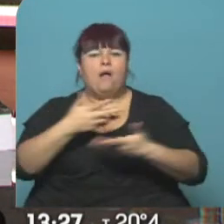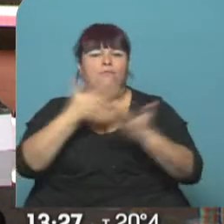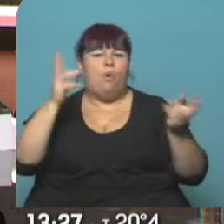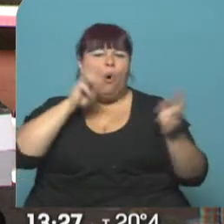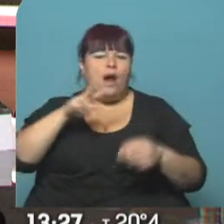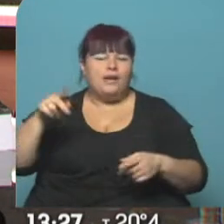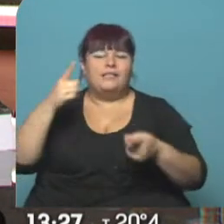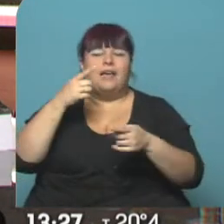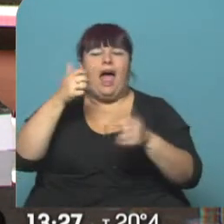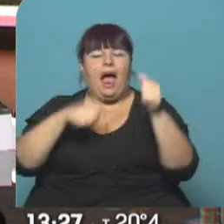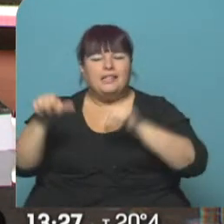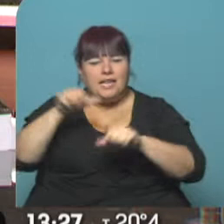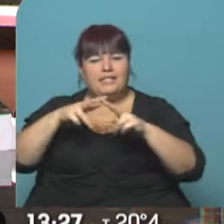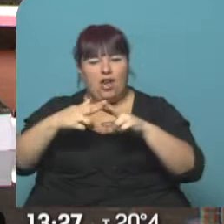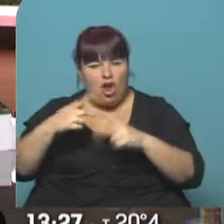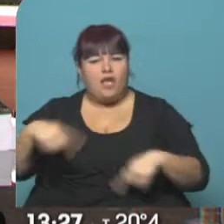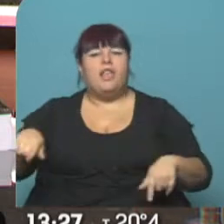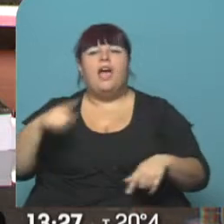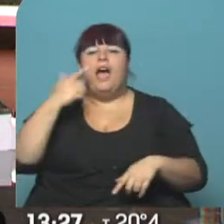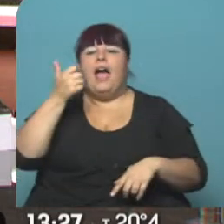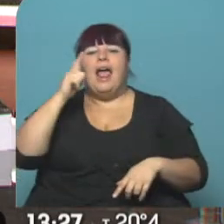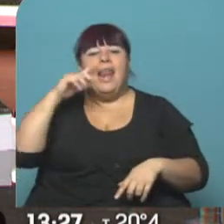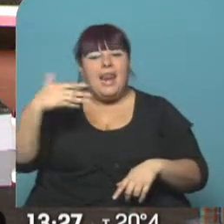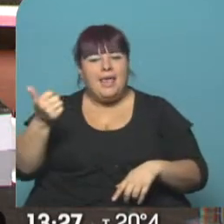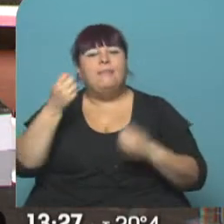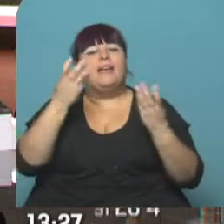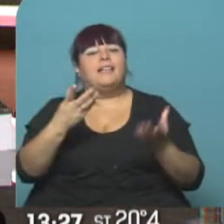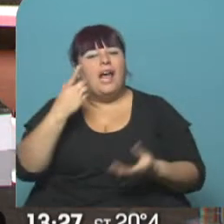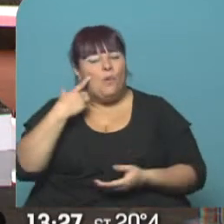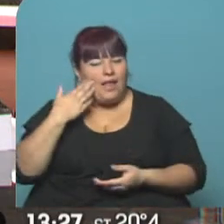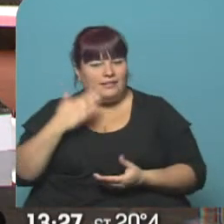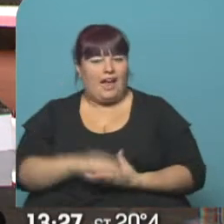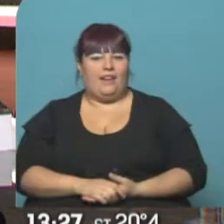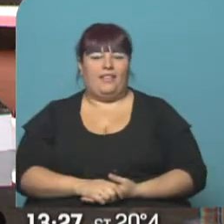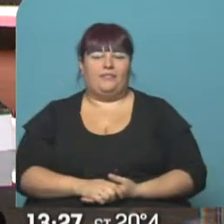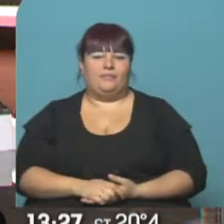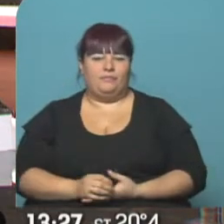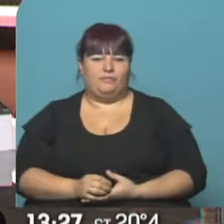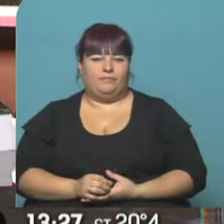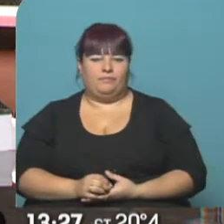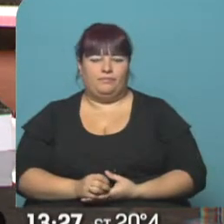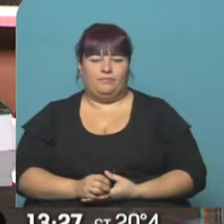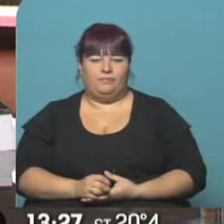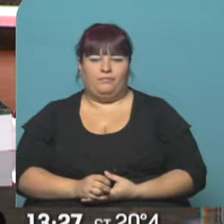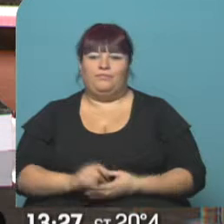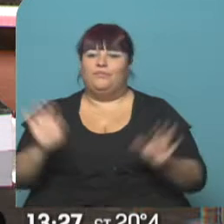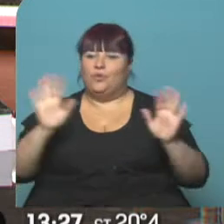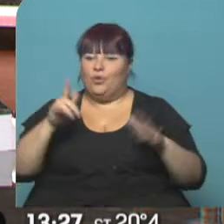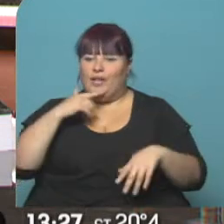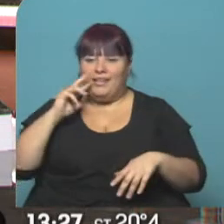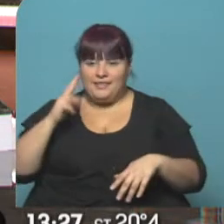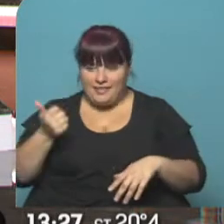arte ciencia y tecnología y en el lugar está ariel misma que está al ariel muy buenas tardes hola silvia